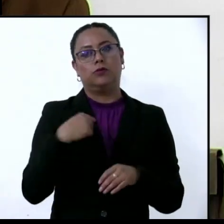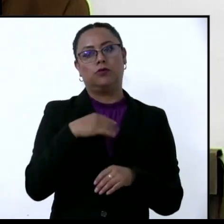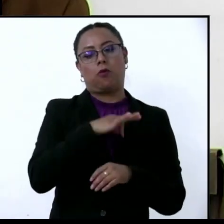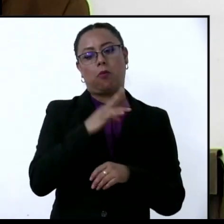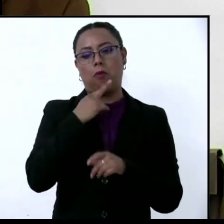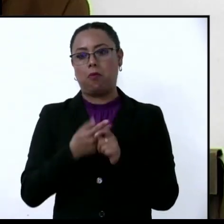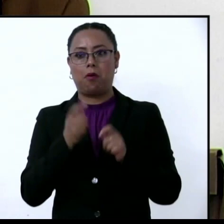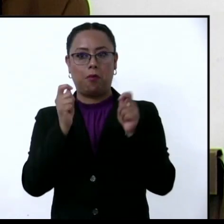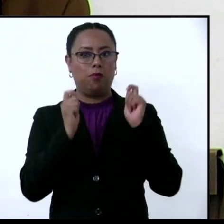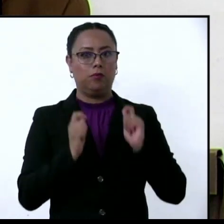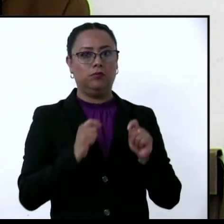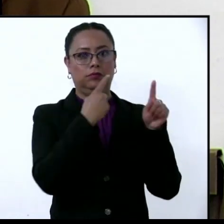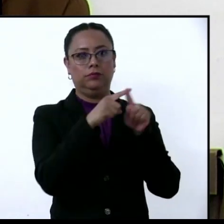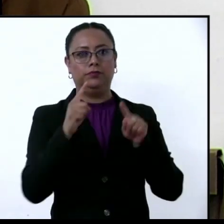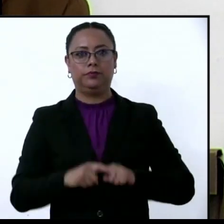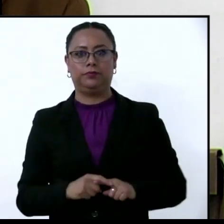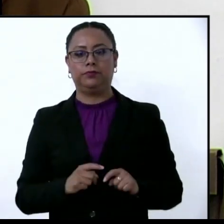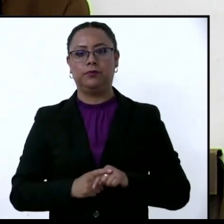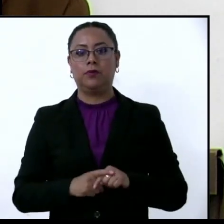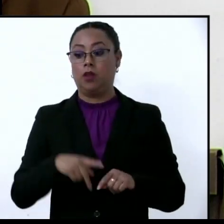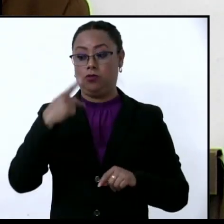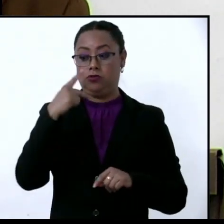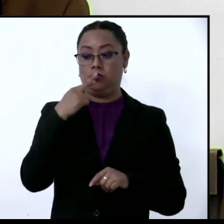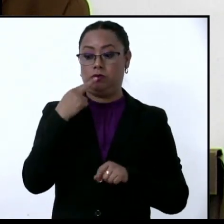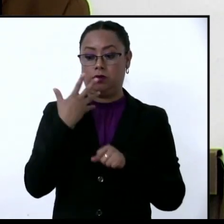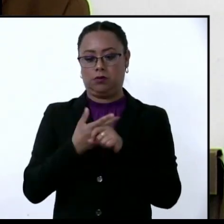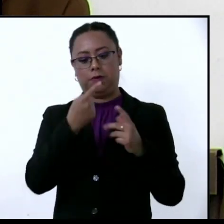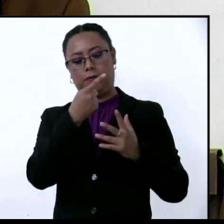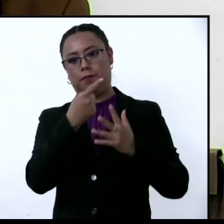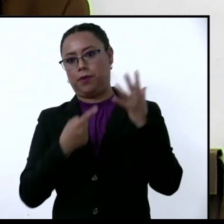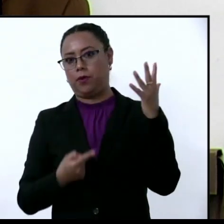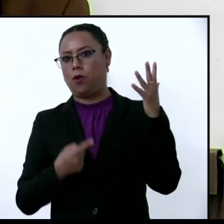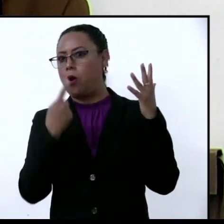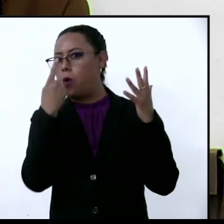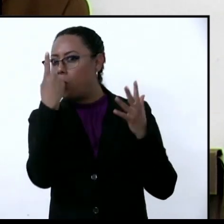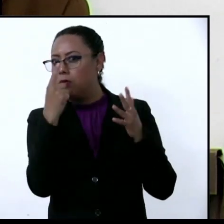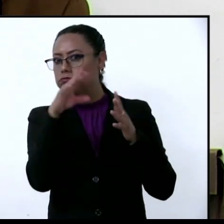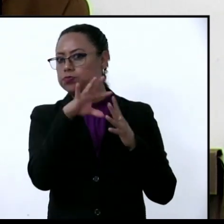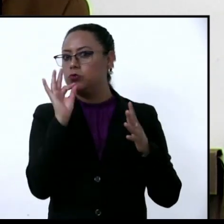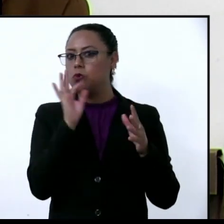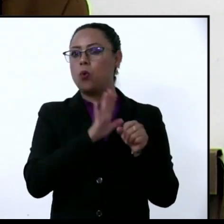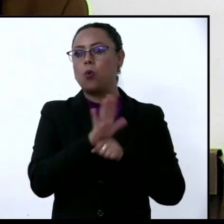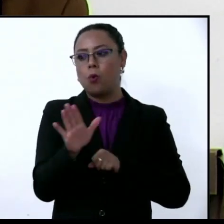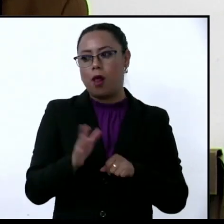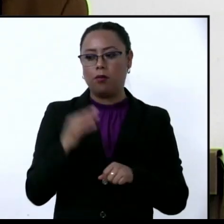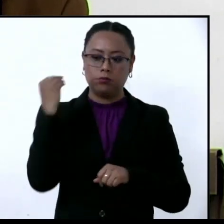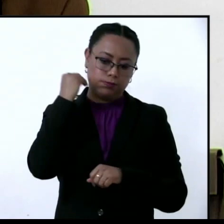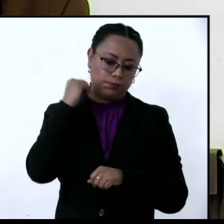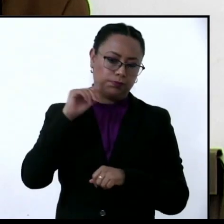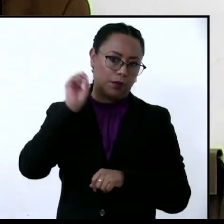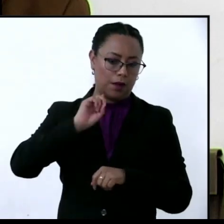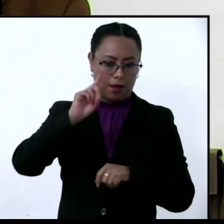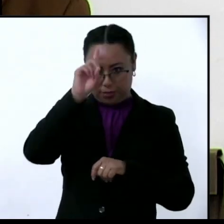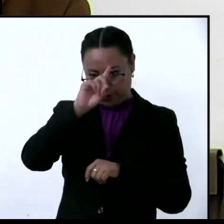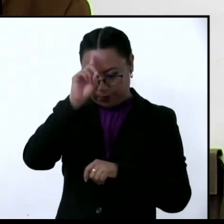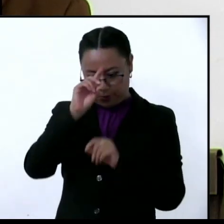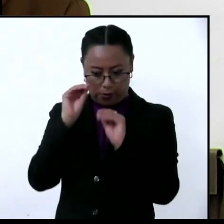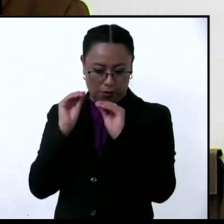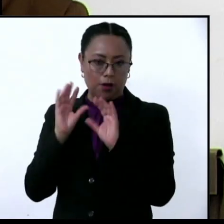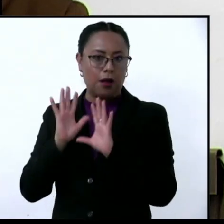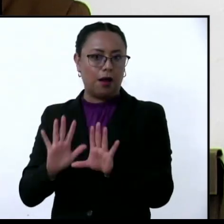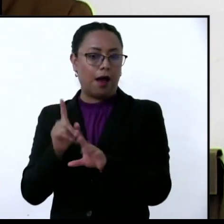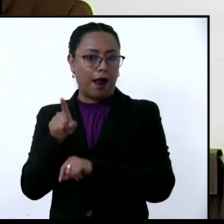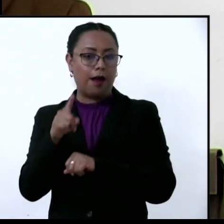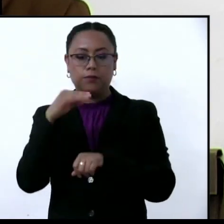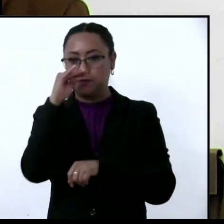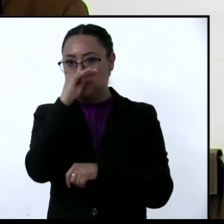atribuciones. Dentro de sus tareas tienen obviamente la de brindar asesoría jurídica laboral de manera gratuita, pero también de llevar a